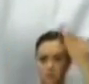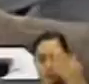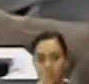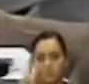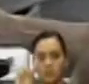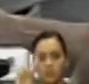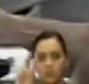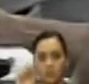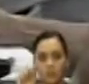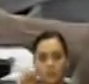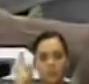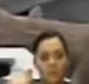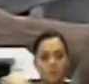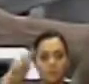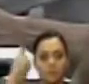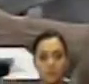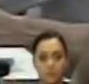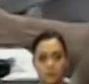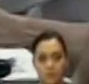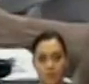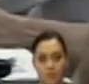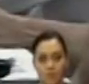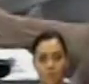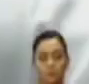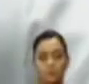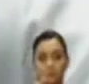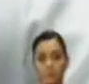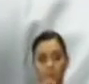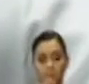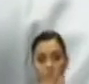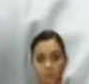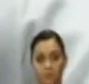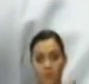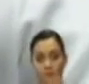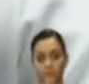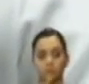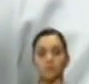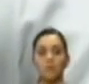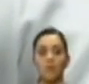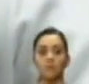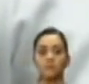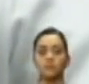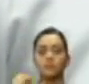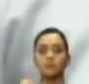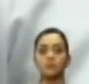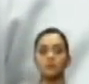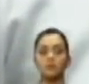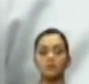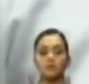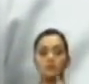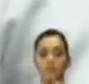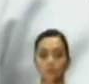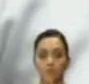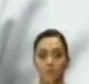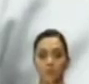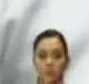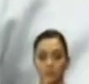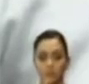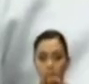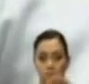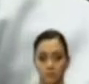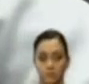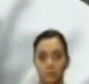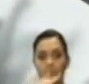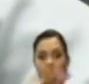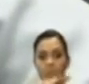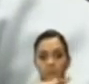que antes del régimen actual, ¿verdad? Y en ese aspecto también estuvo usted en la inauguración del